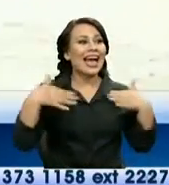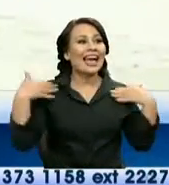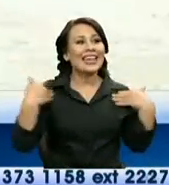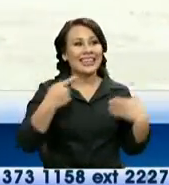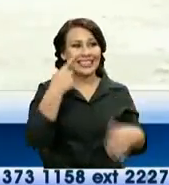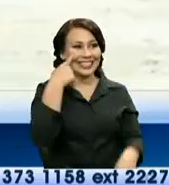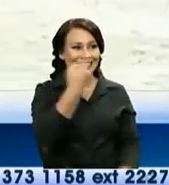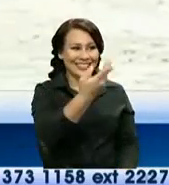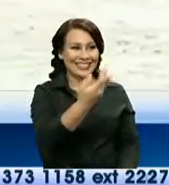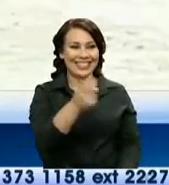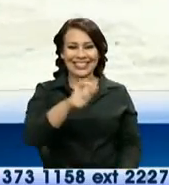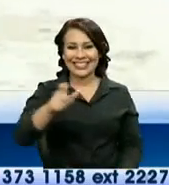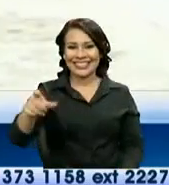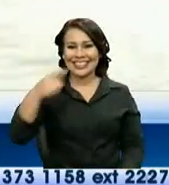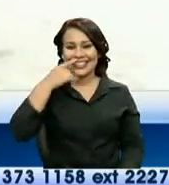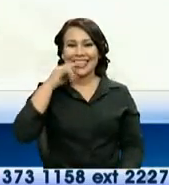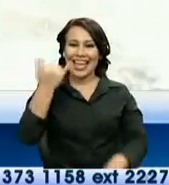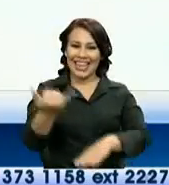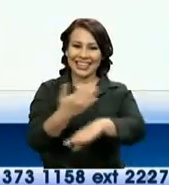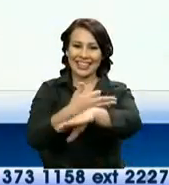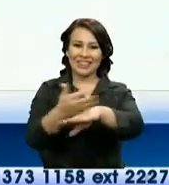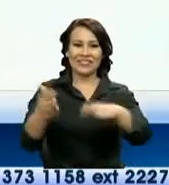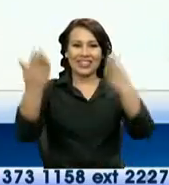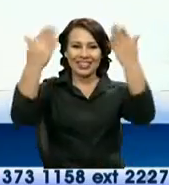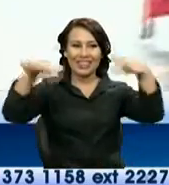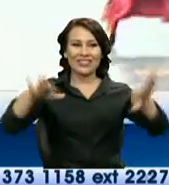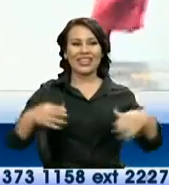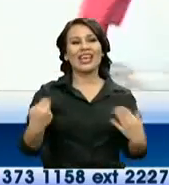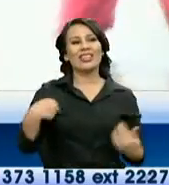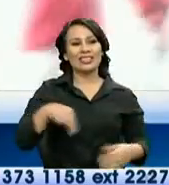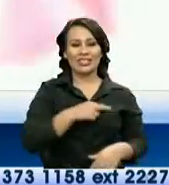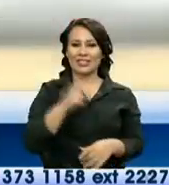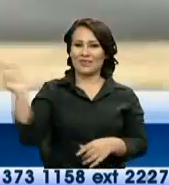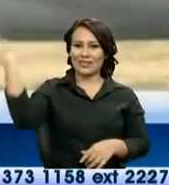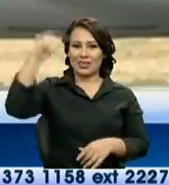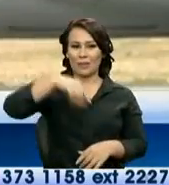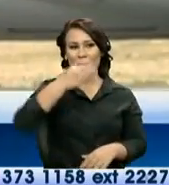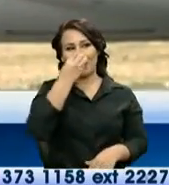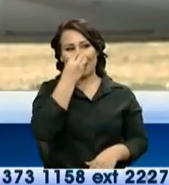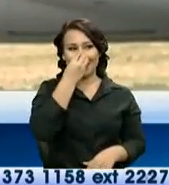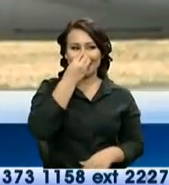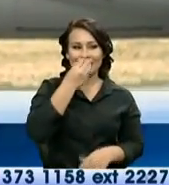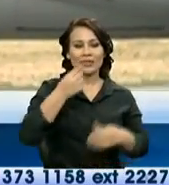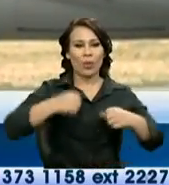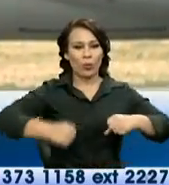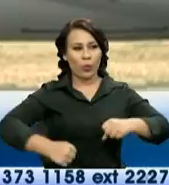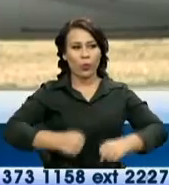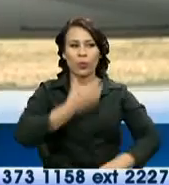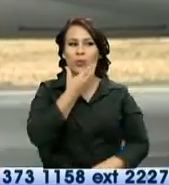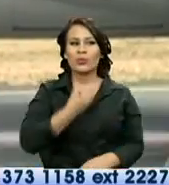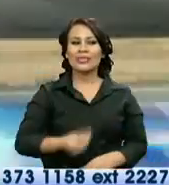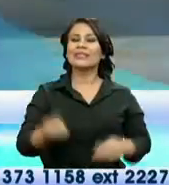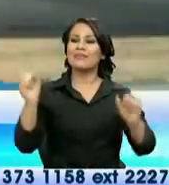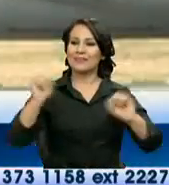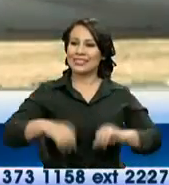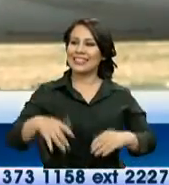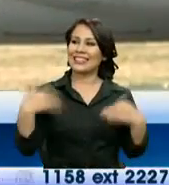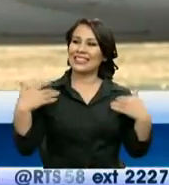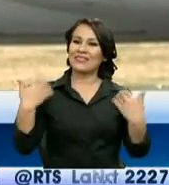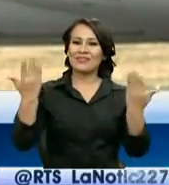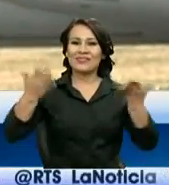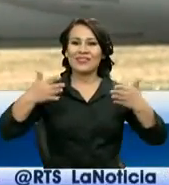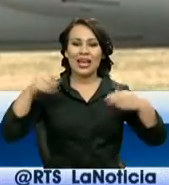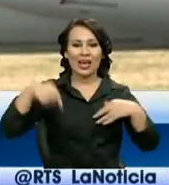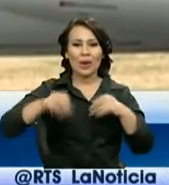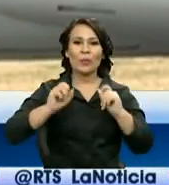público. Y como estamos en estas épocas navideñas, traemos a payasitos, a Papá Noel, para que ellos sientan a gusto y sobre todo es un regalo que aporta